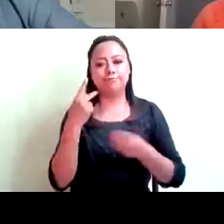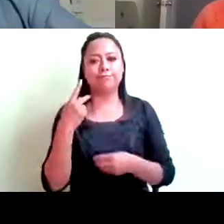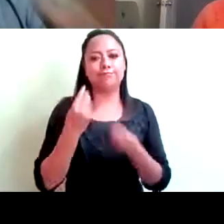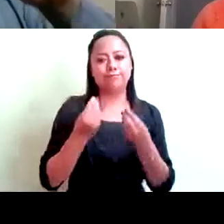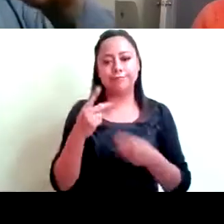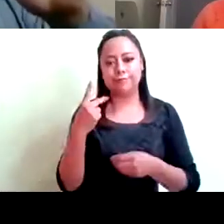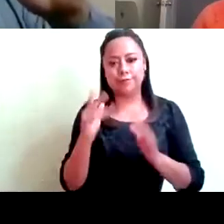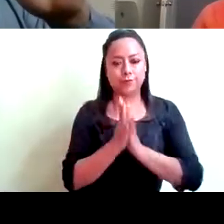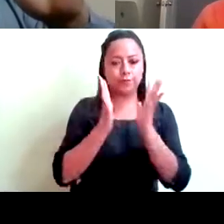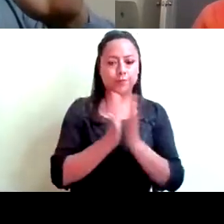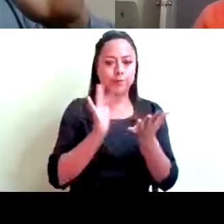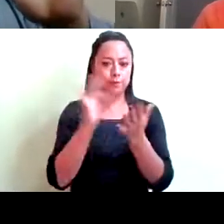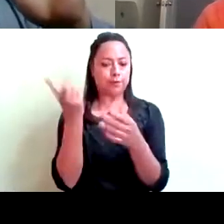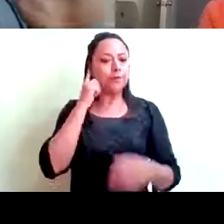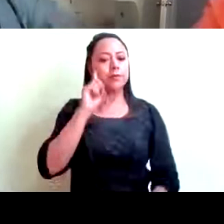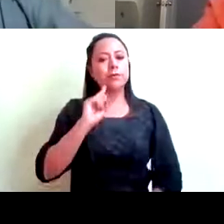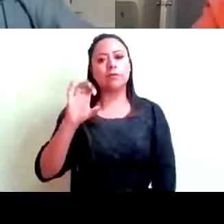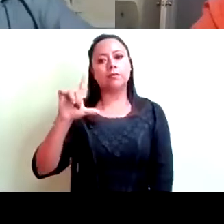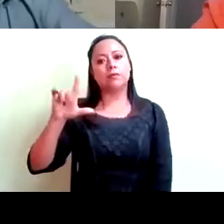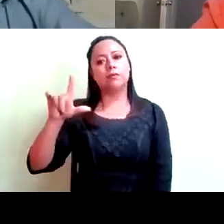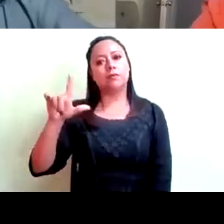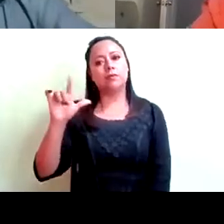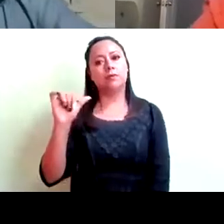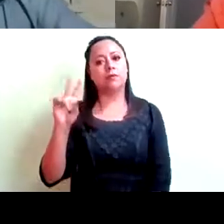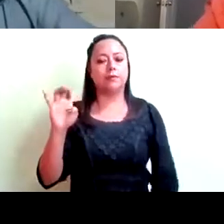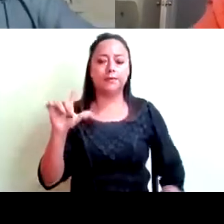Gracias, diputada Clavel. Diputada, permítame, por favor.